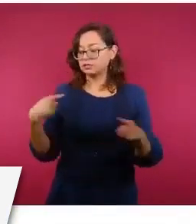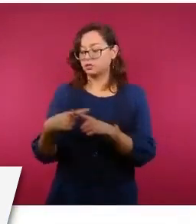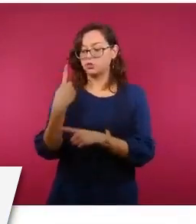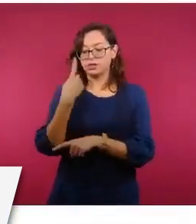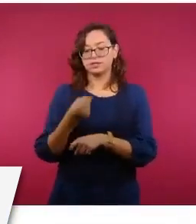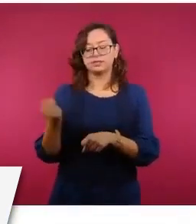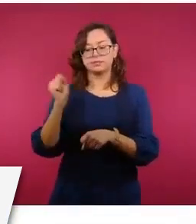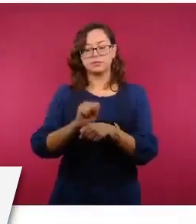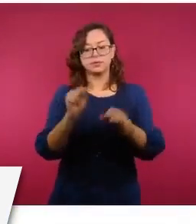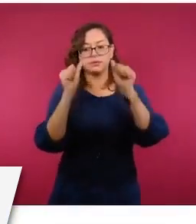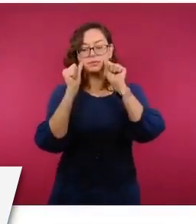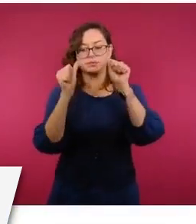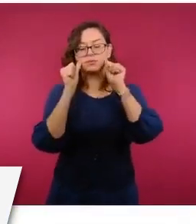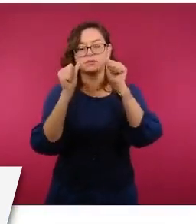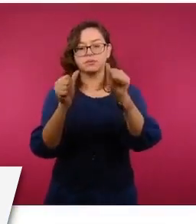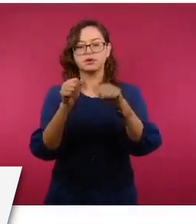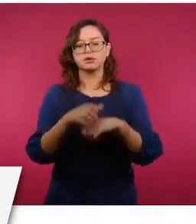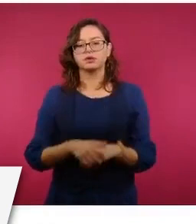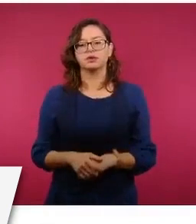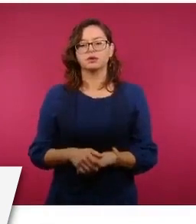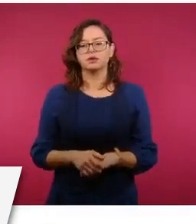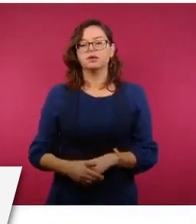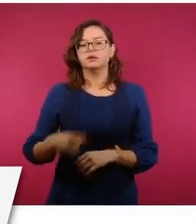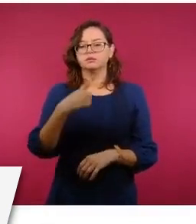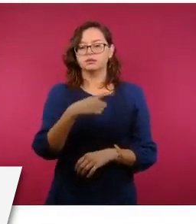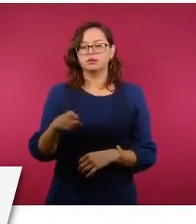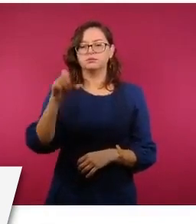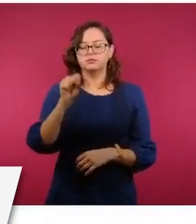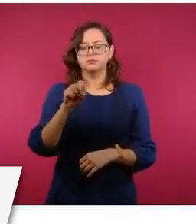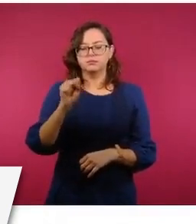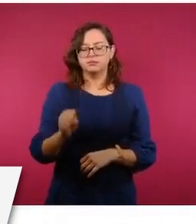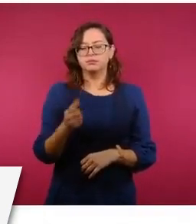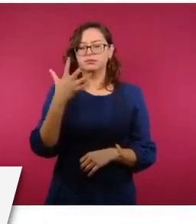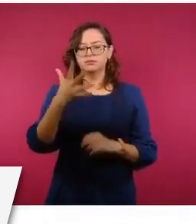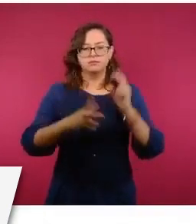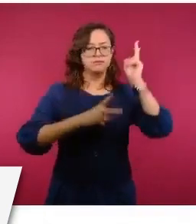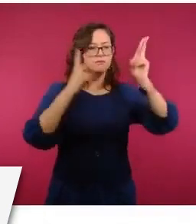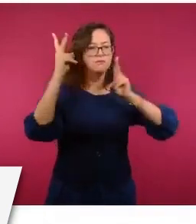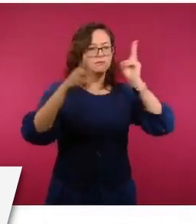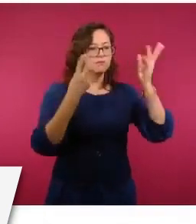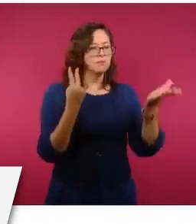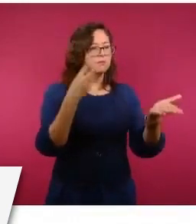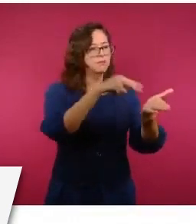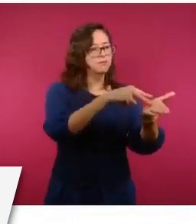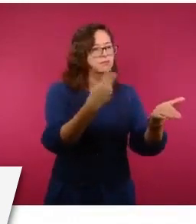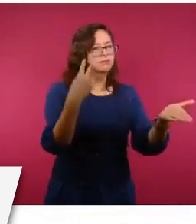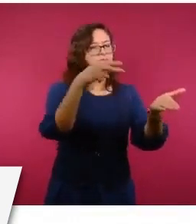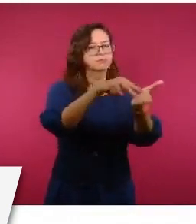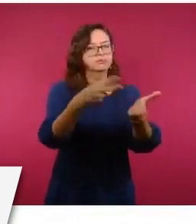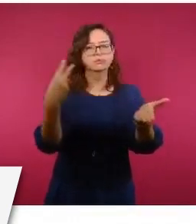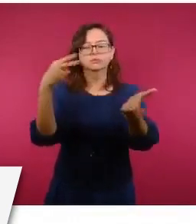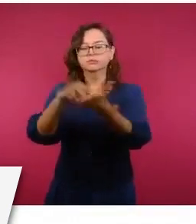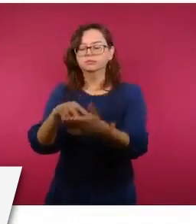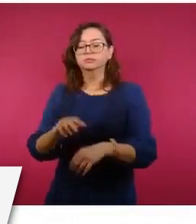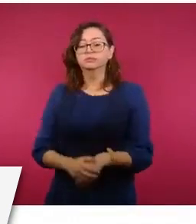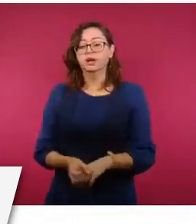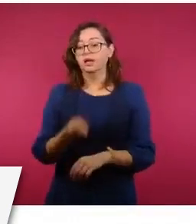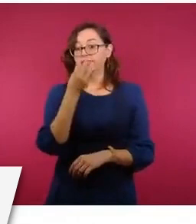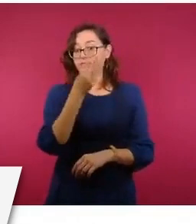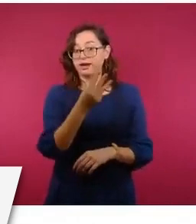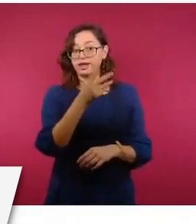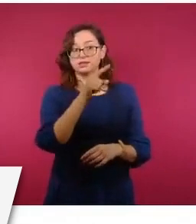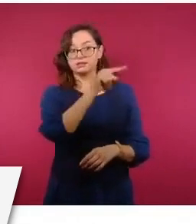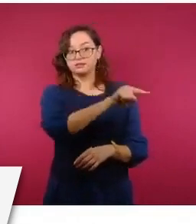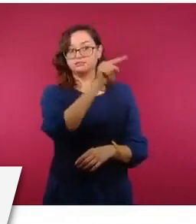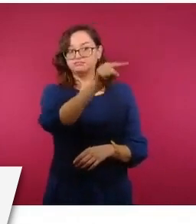la app, y lo hicimos por medio de 165 visitas o verificaciones. 3 gasolineras no se